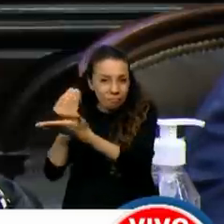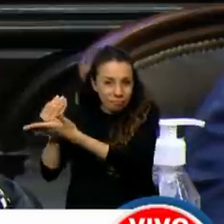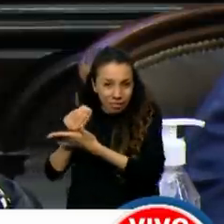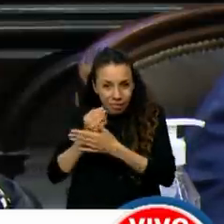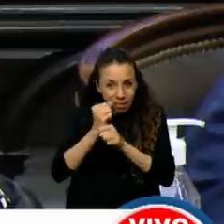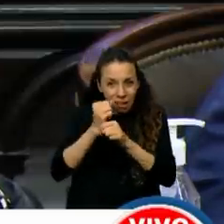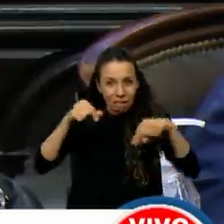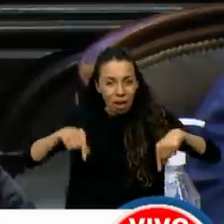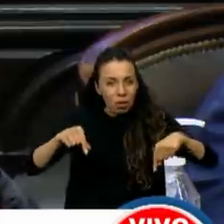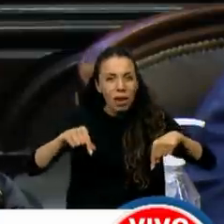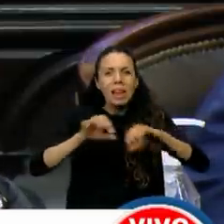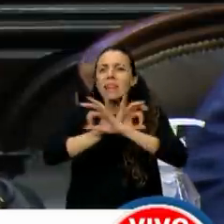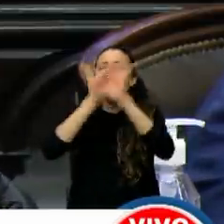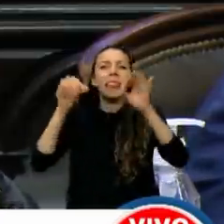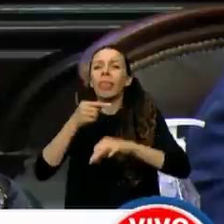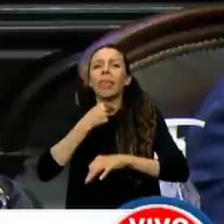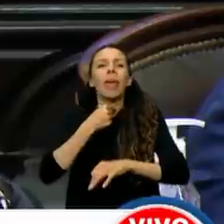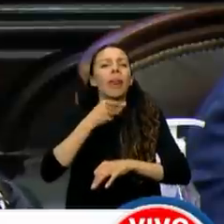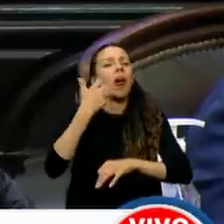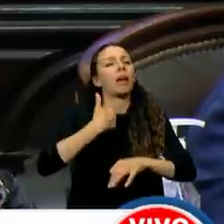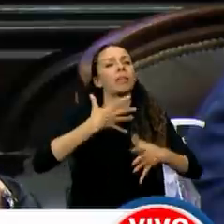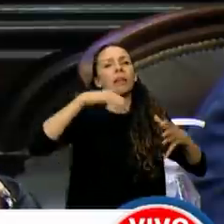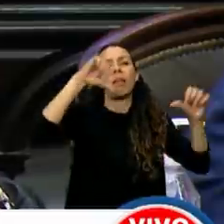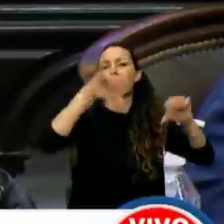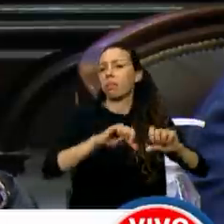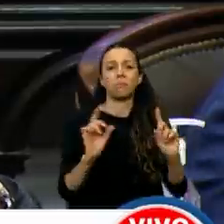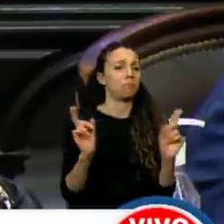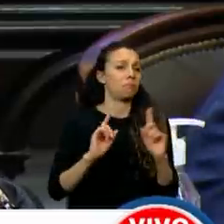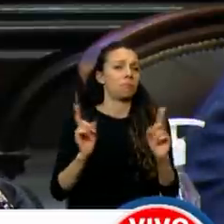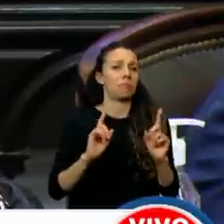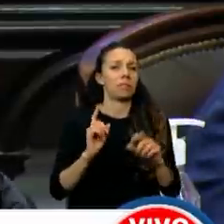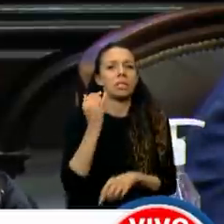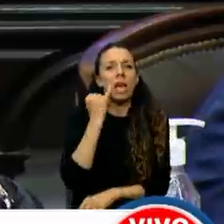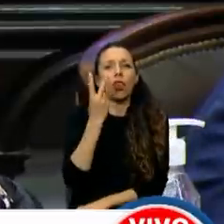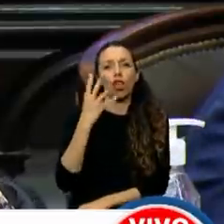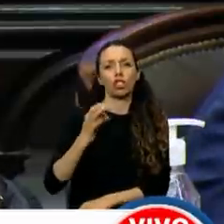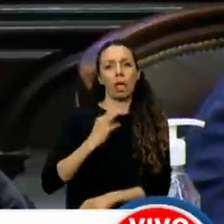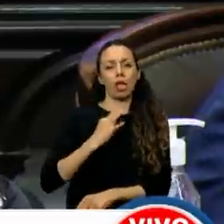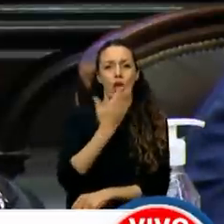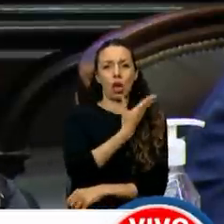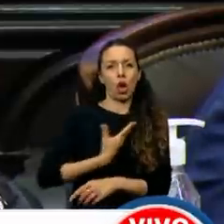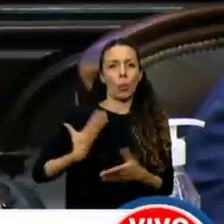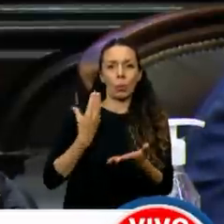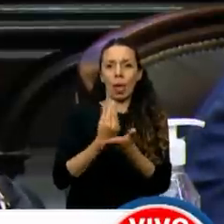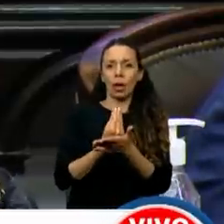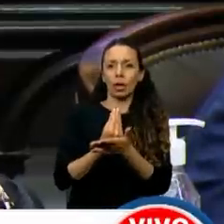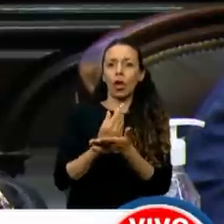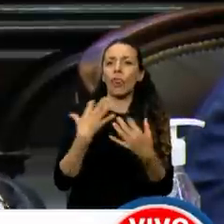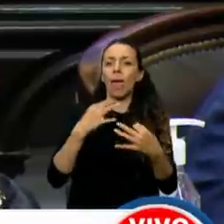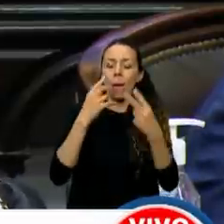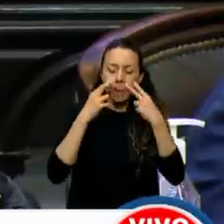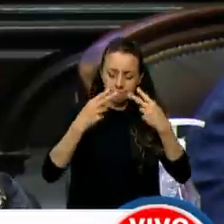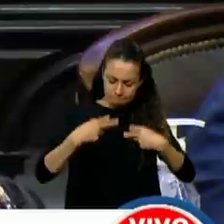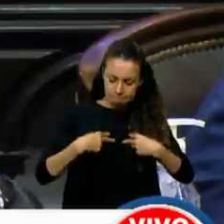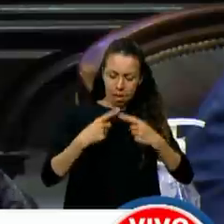no es el camino llevan dos años de gobierno y la autocrítica debe surgir para poder de una vez por